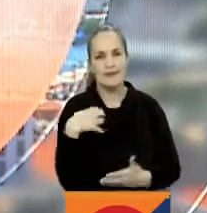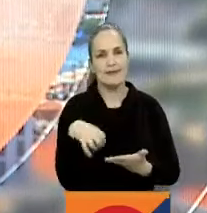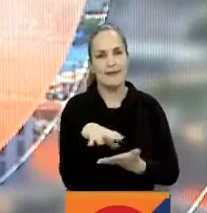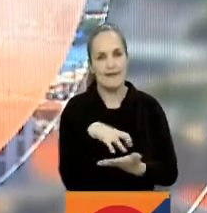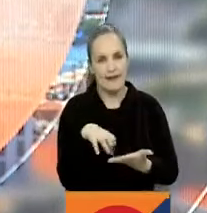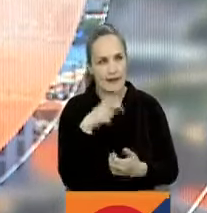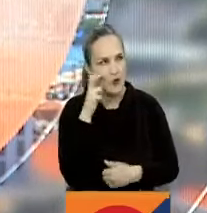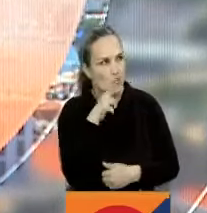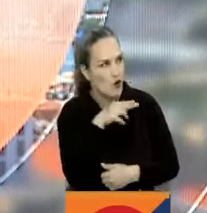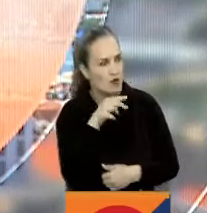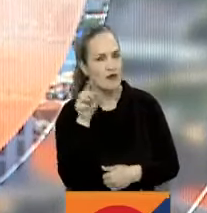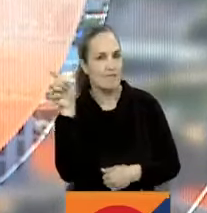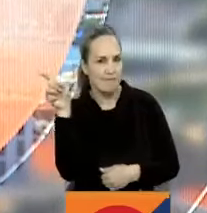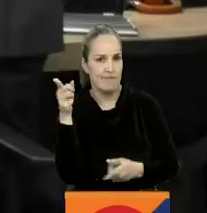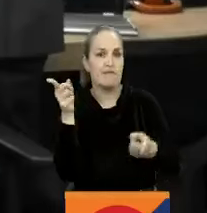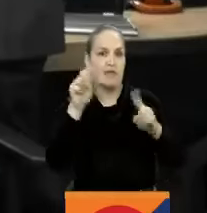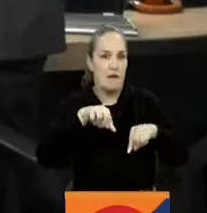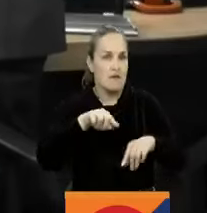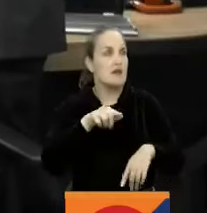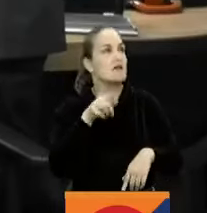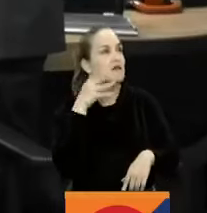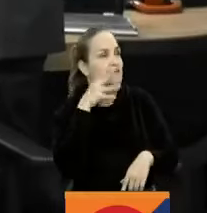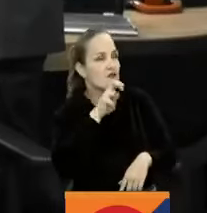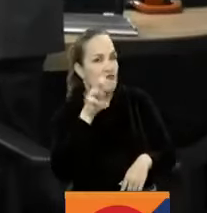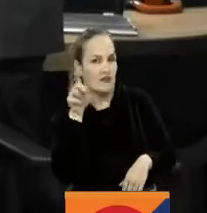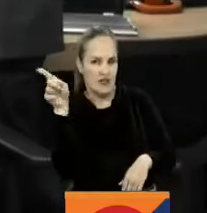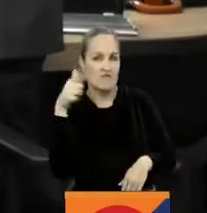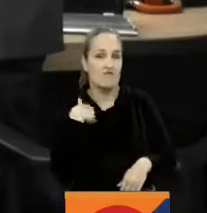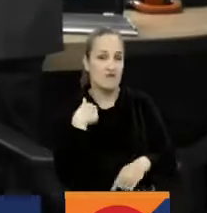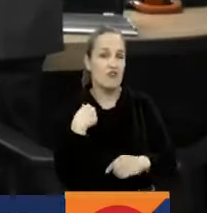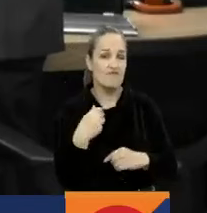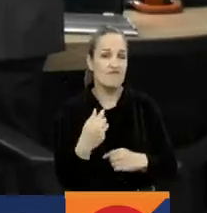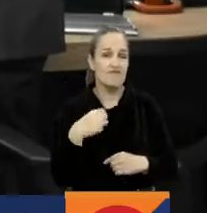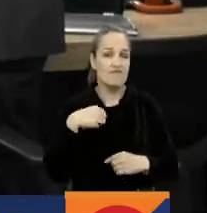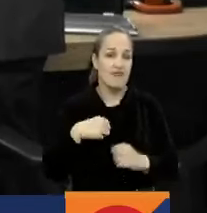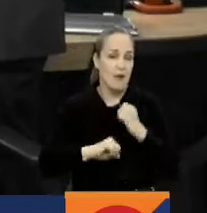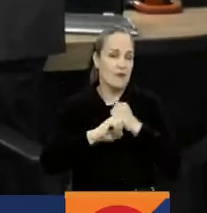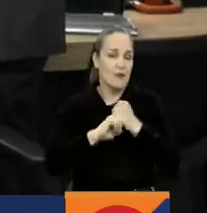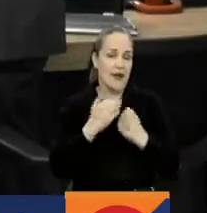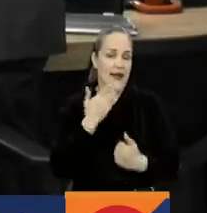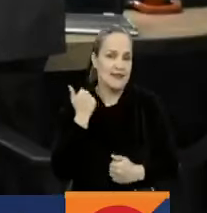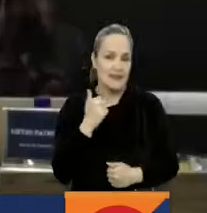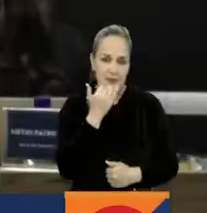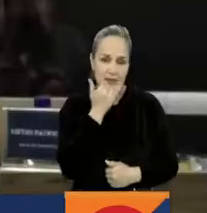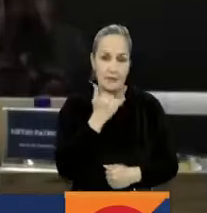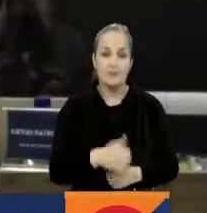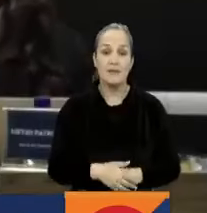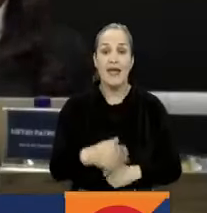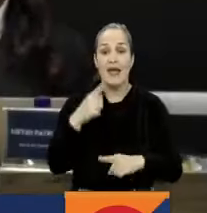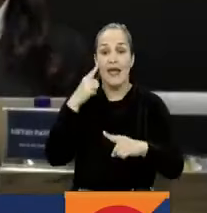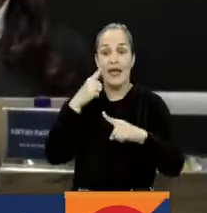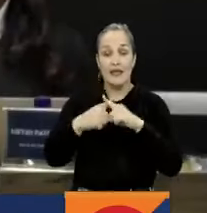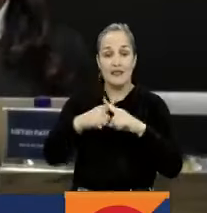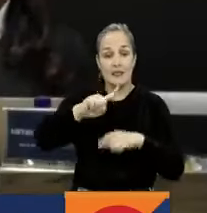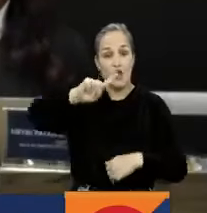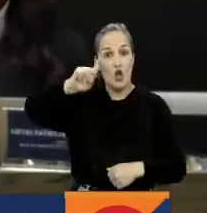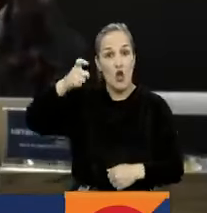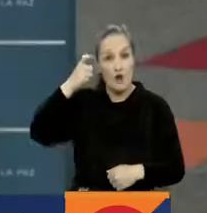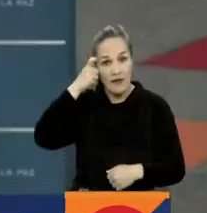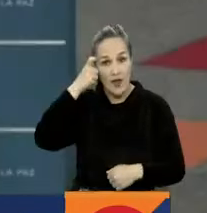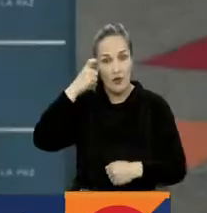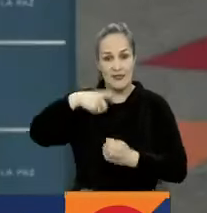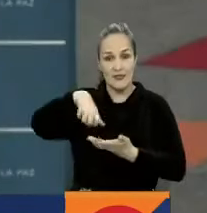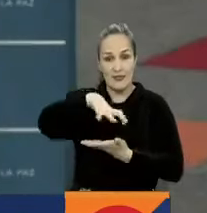frentes de esas alianzas ante magistrados de la jurisdicción especial para la paz el exgobernador de Santander y Coronel en